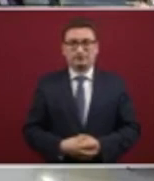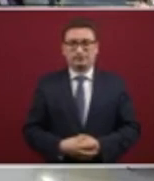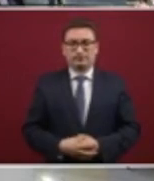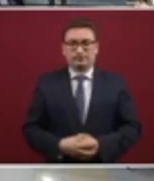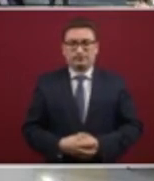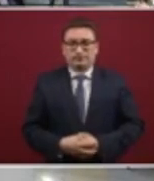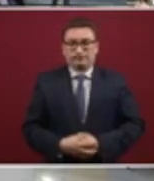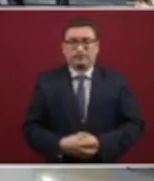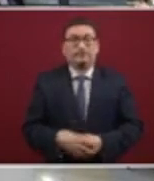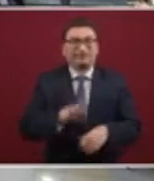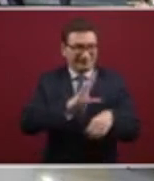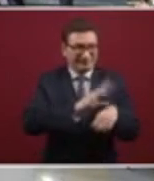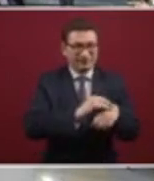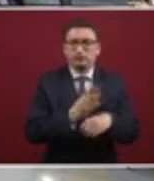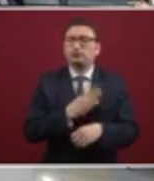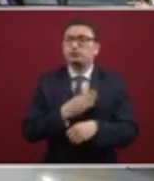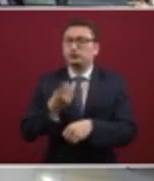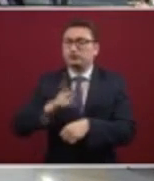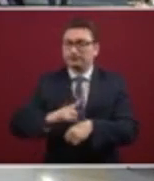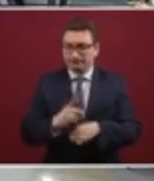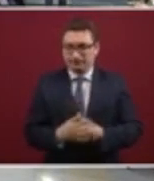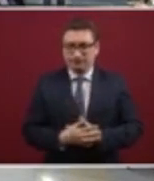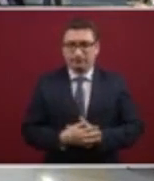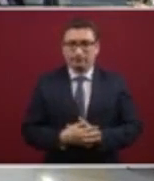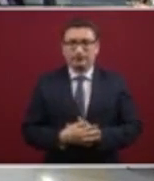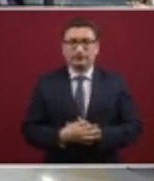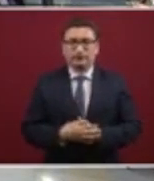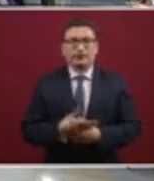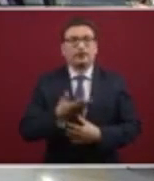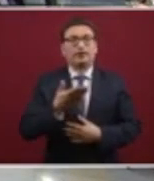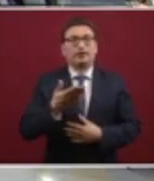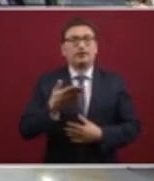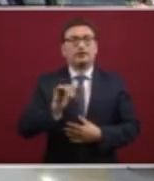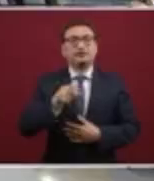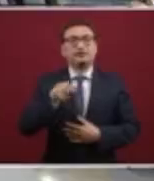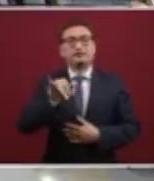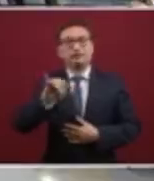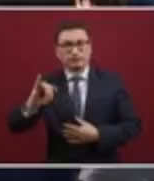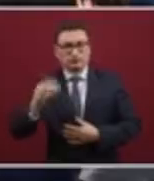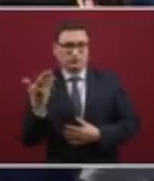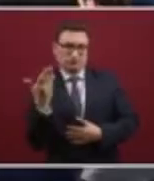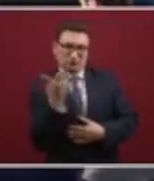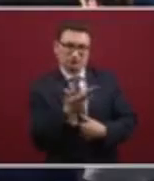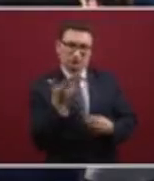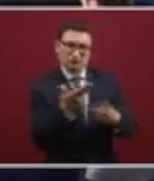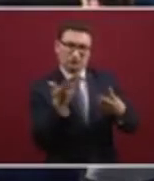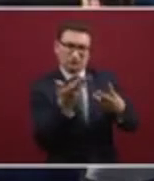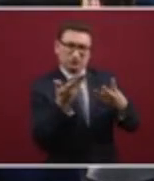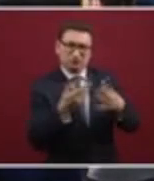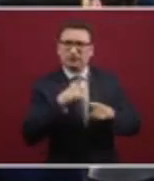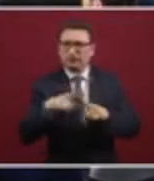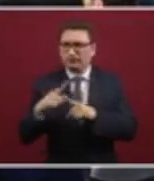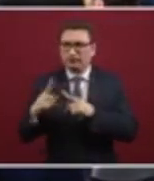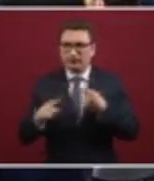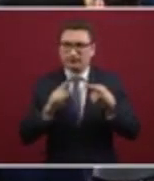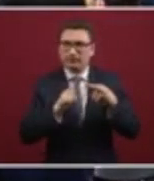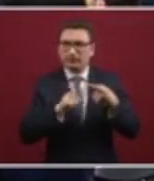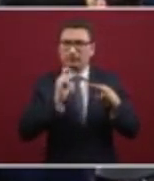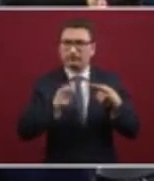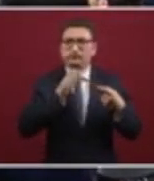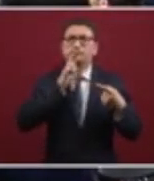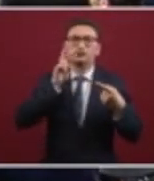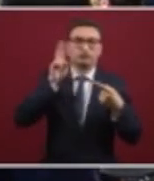Con permiso. Buenos días. Se han hecho varias solicitudes de información. La primera, que fue la que se